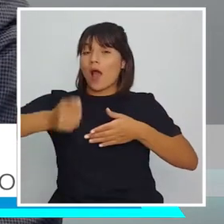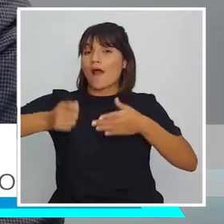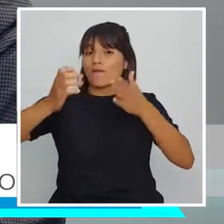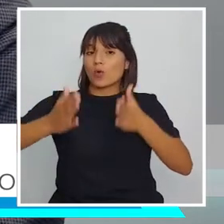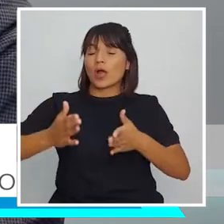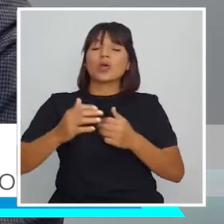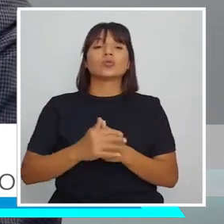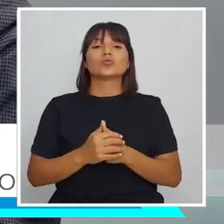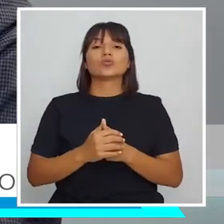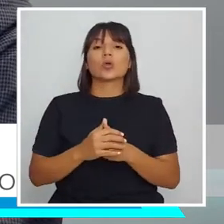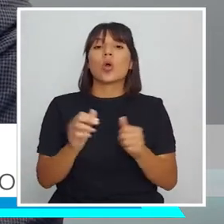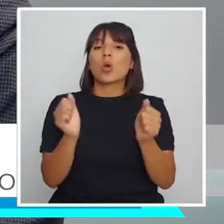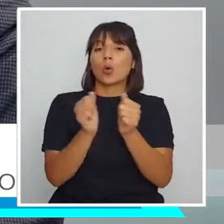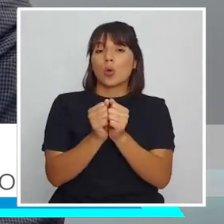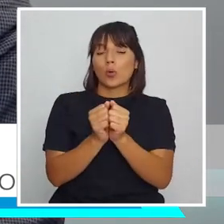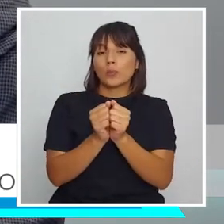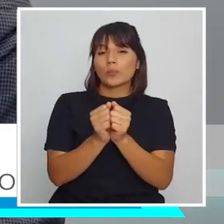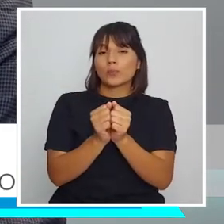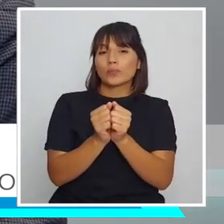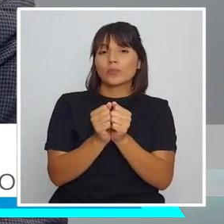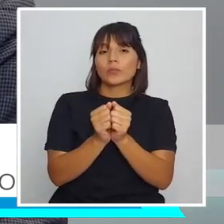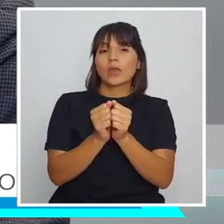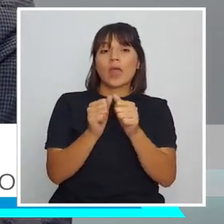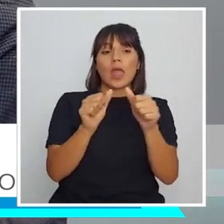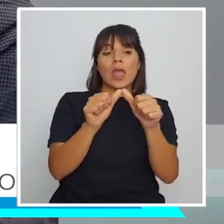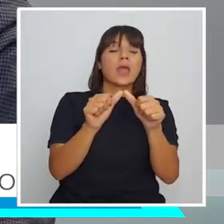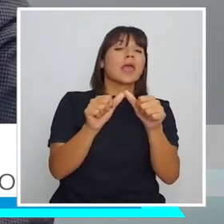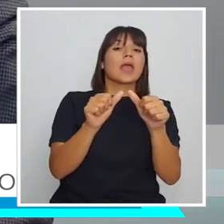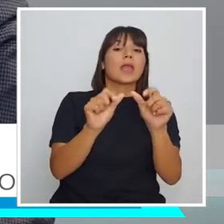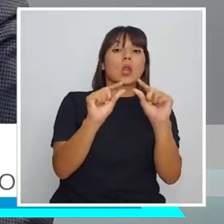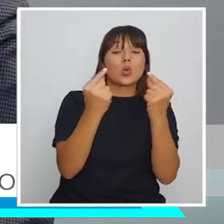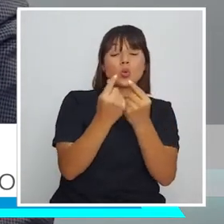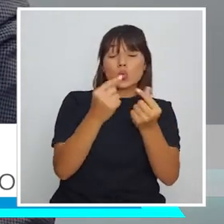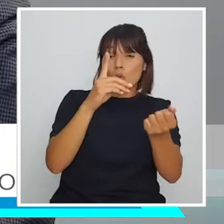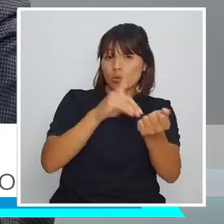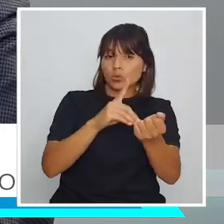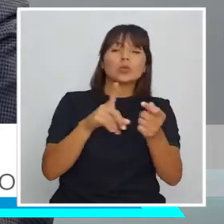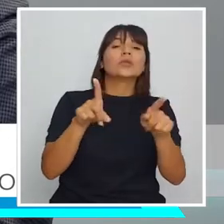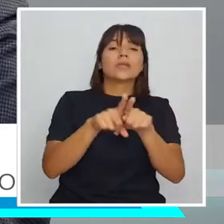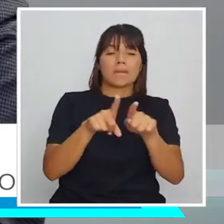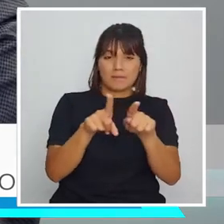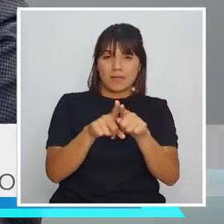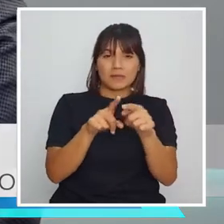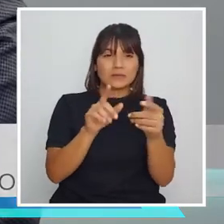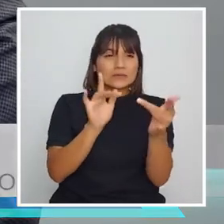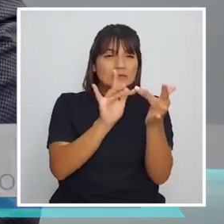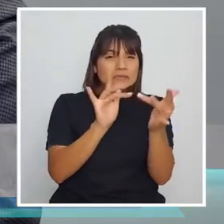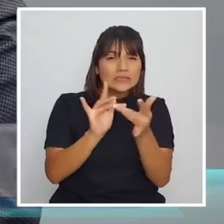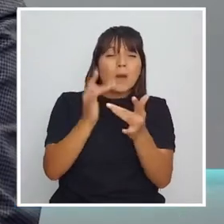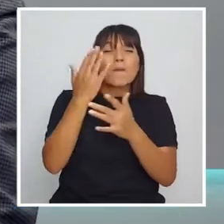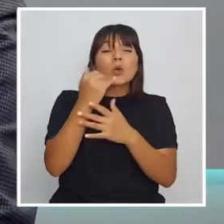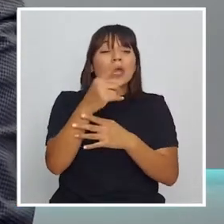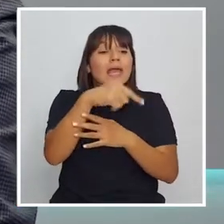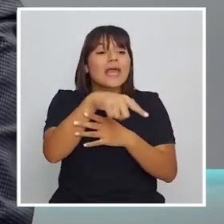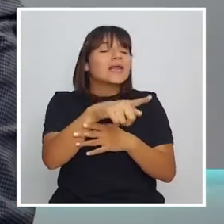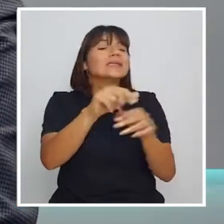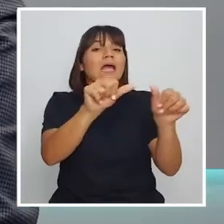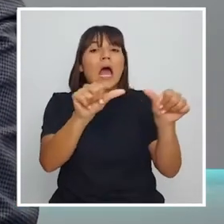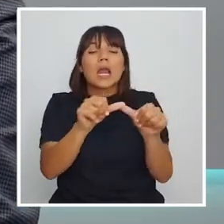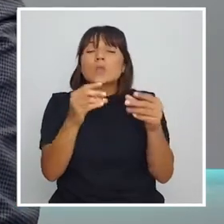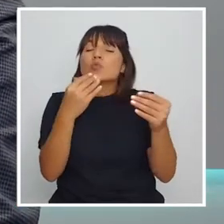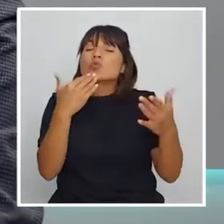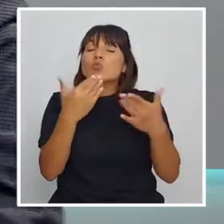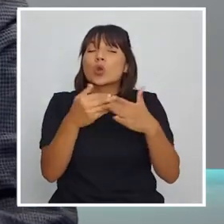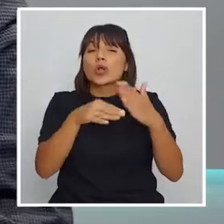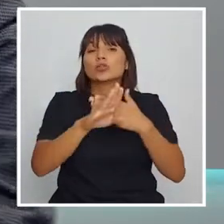con el sector de los médicos. Estamos también acercándonos porque son sectores que son muy buenos en lo suyo, pero no tienen por qué ser